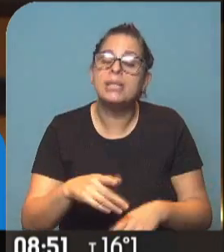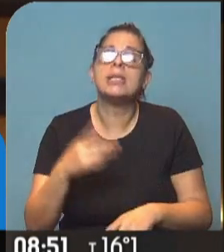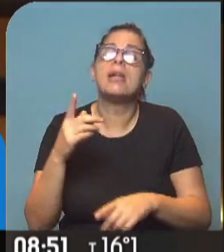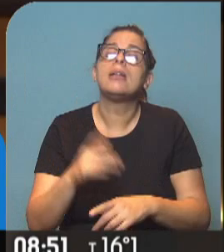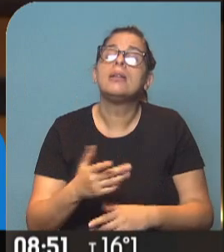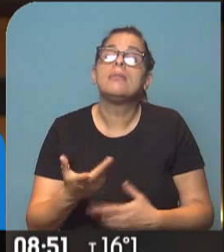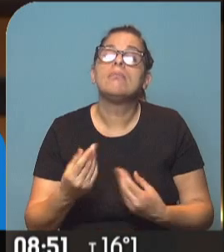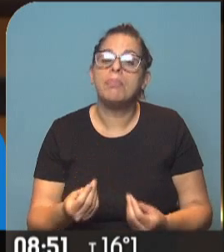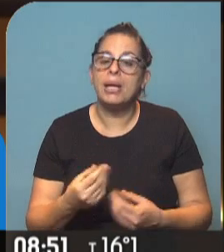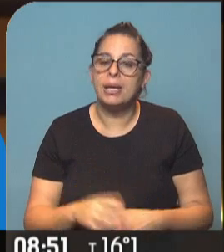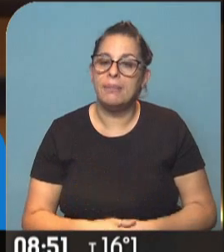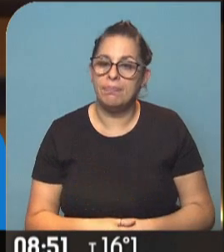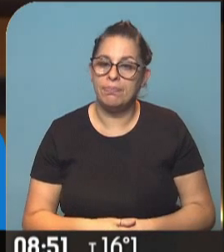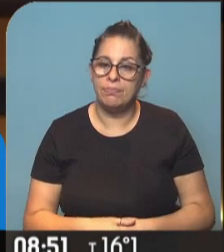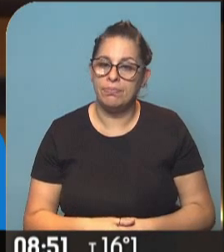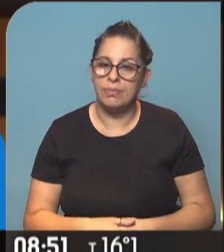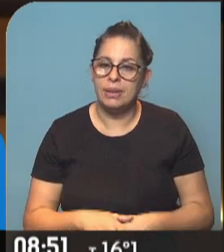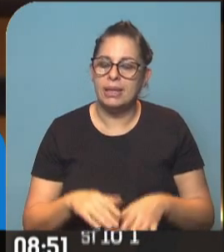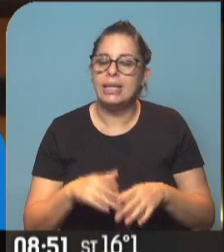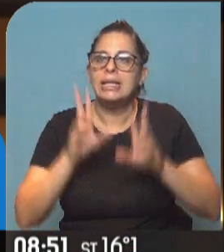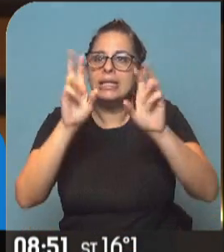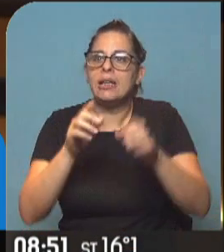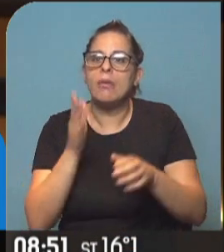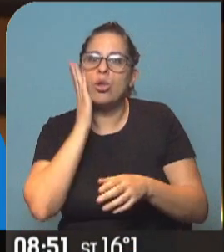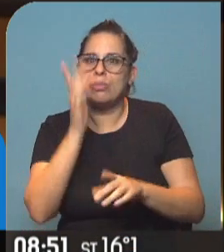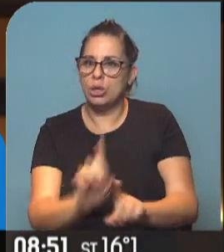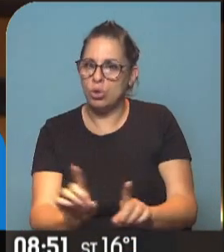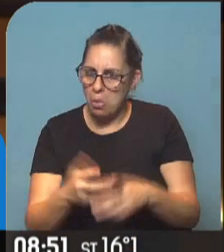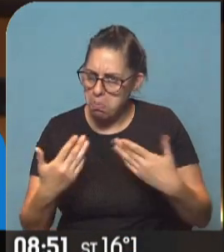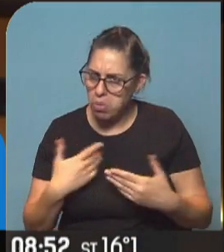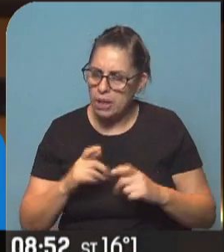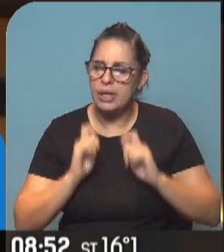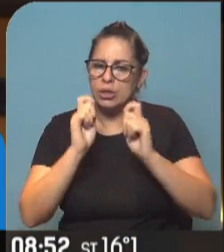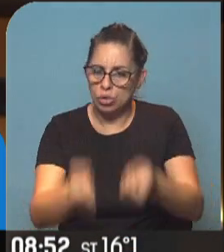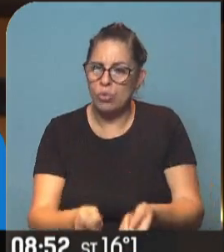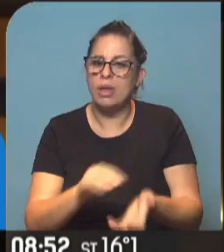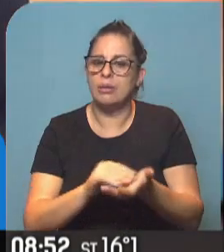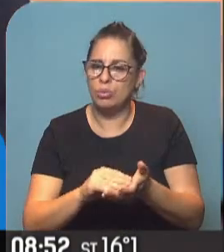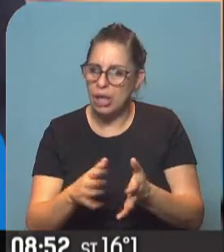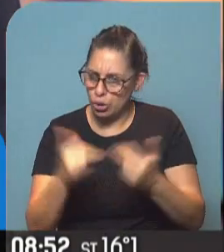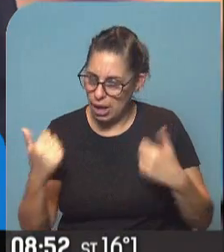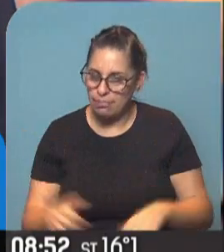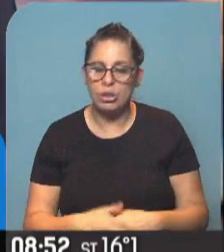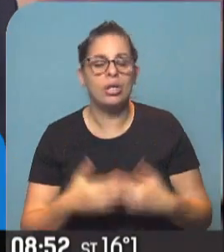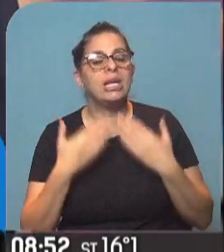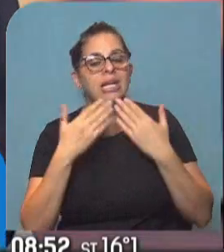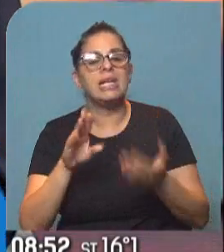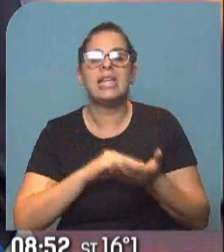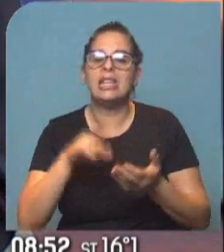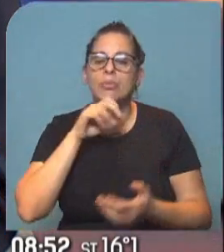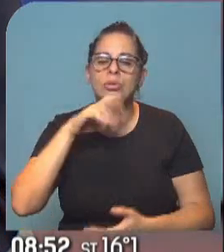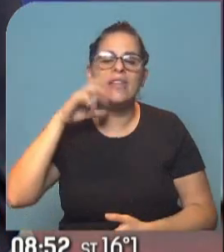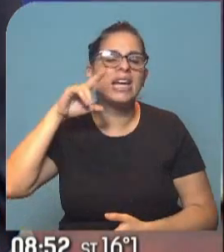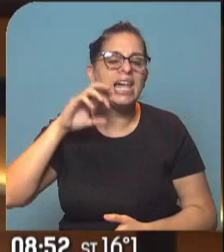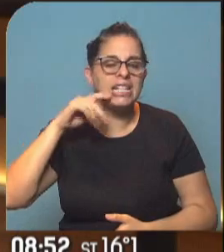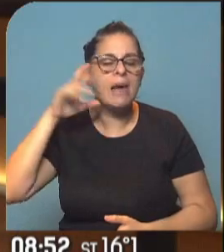para que no decaiga no genere una meseta de este tema y podamos llevarlo al recinto prontamente muy bien diputada karina banfi gracias por